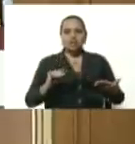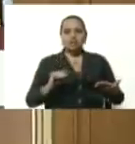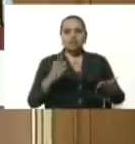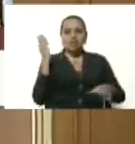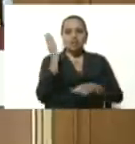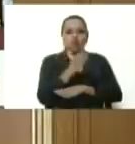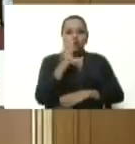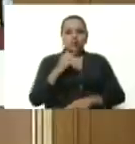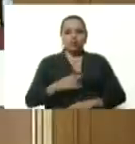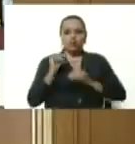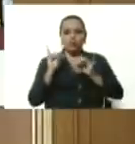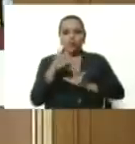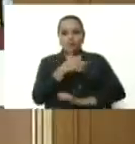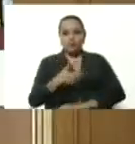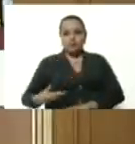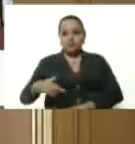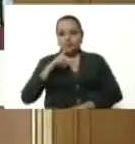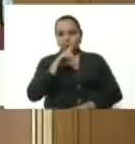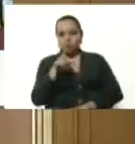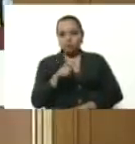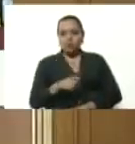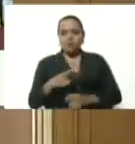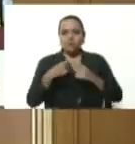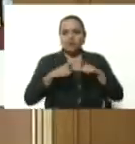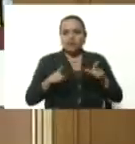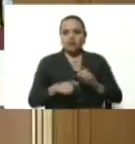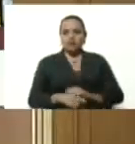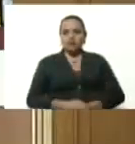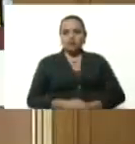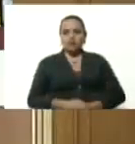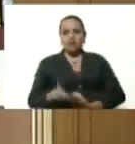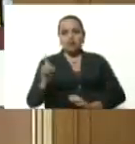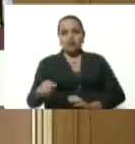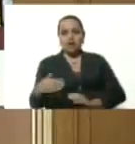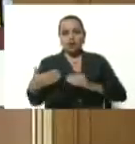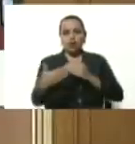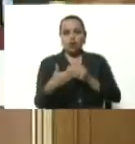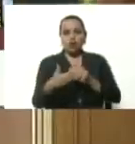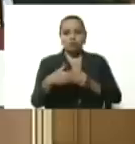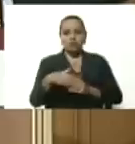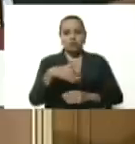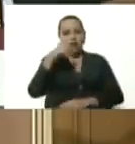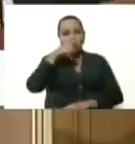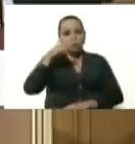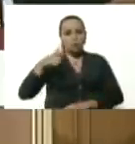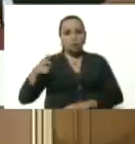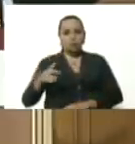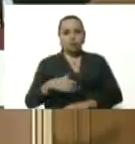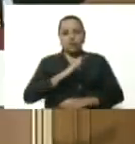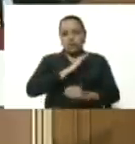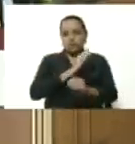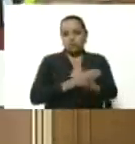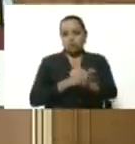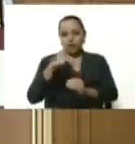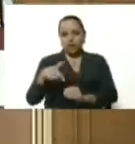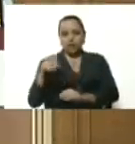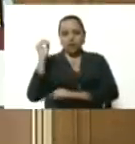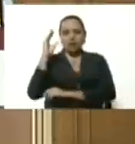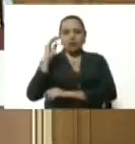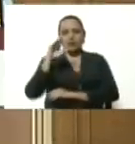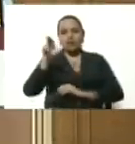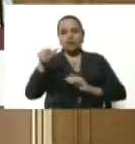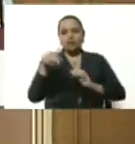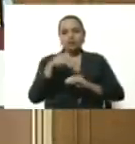cuando el presidente preguntó. Pero también es contra este poder, que es el poder que todos sabemos, poder